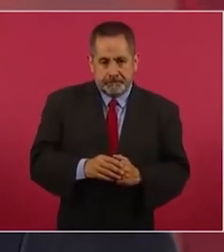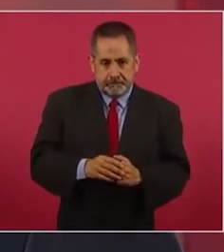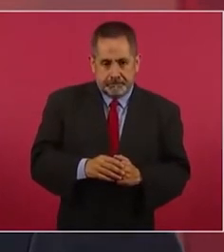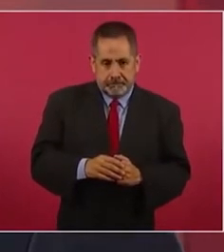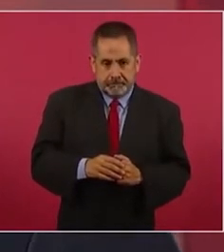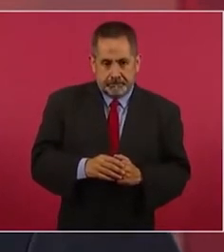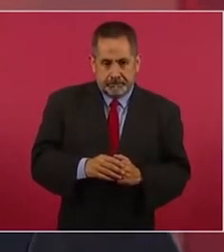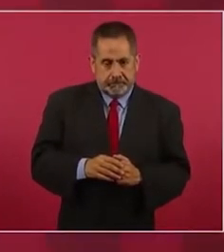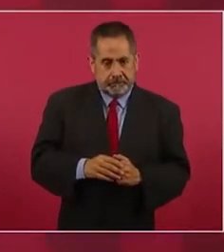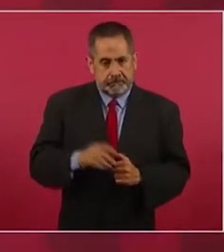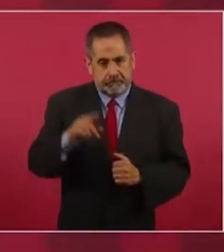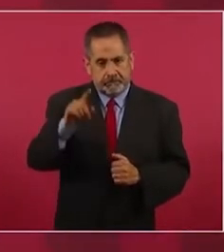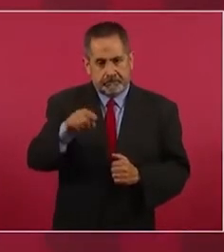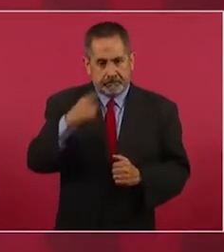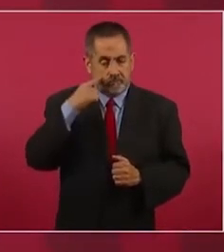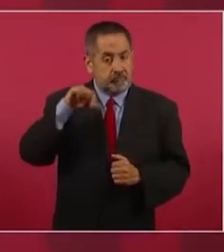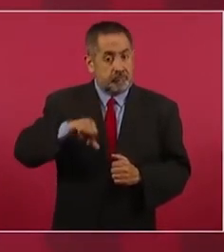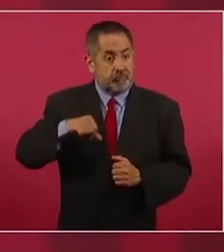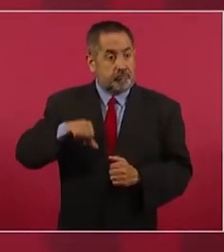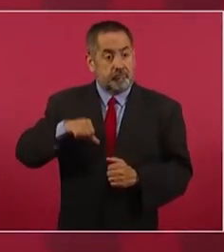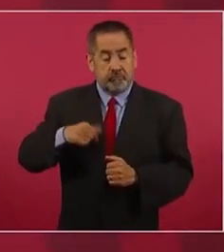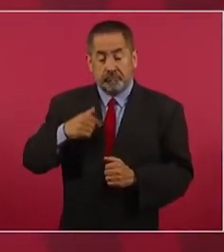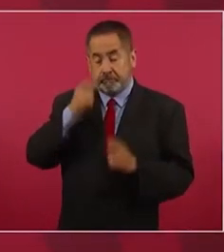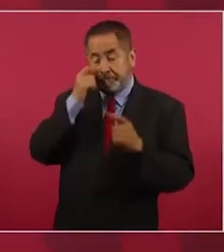hoy amanecí contento porque,